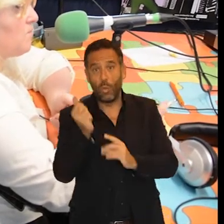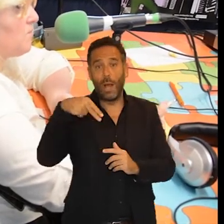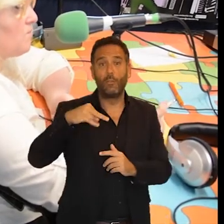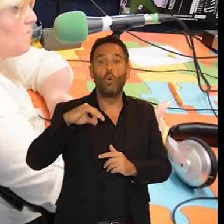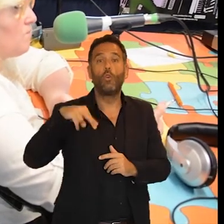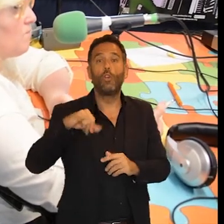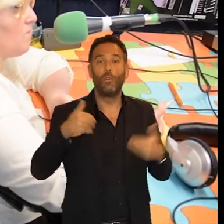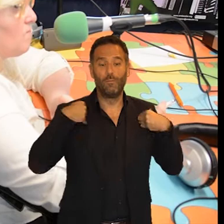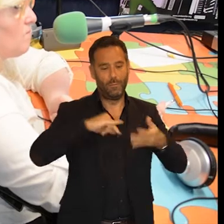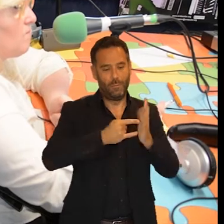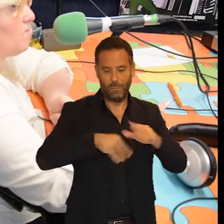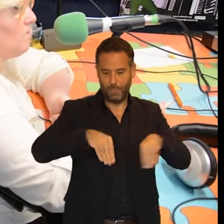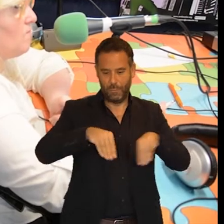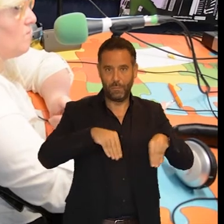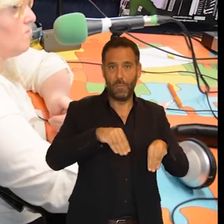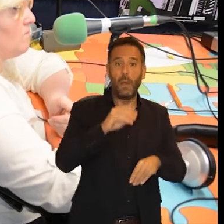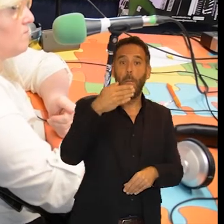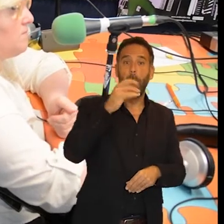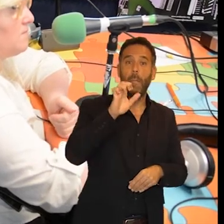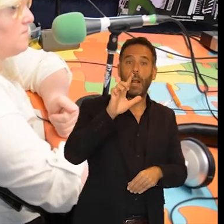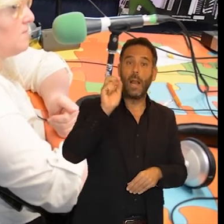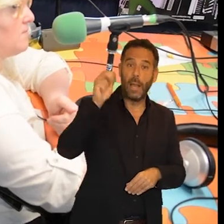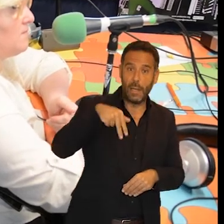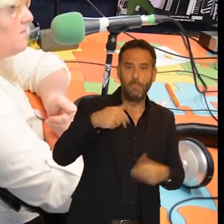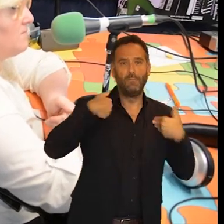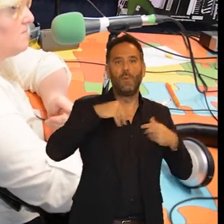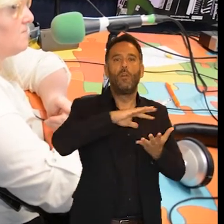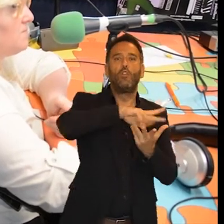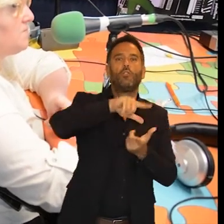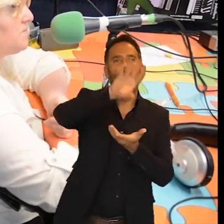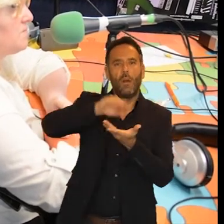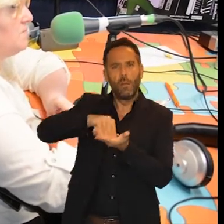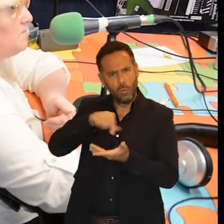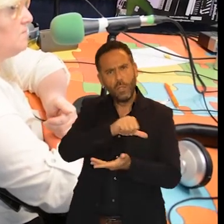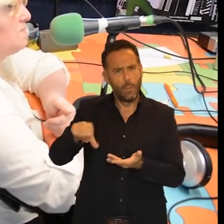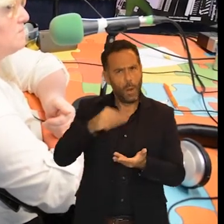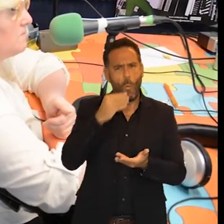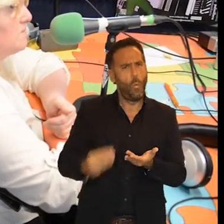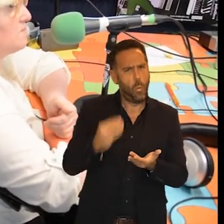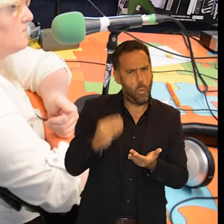en el control, Belén Higueras, que ha preparado un informativo muy guapo esta semana,